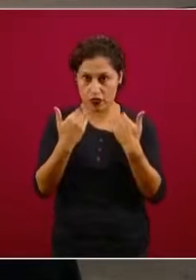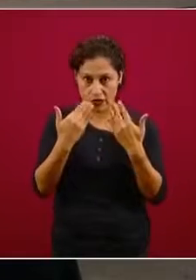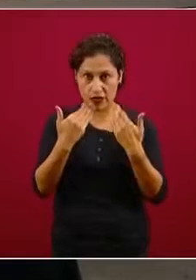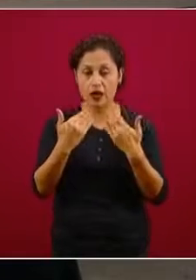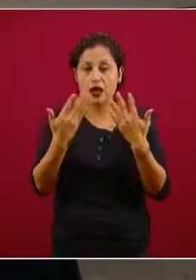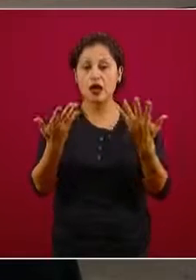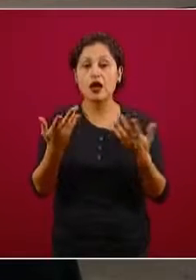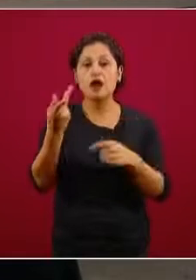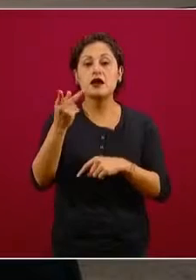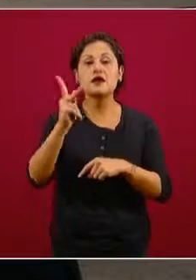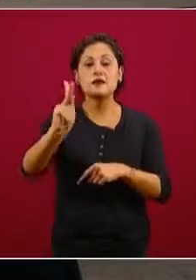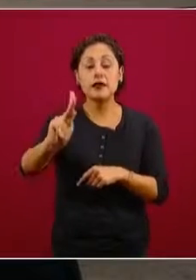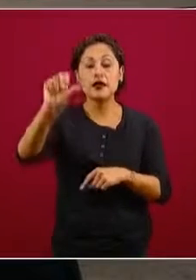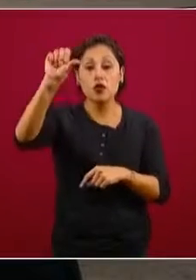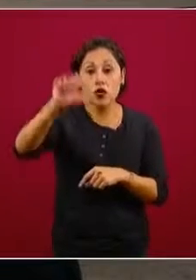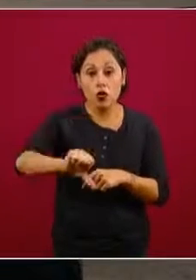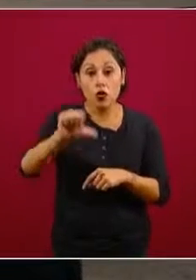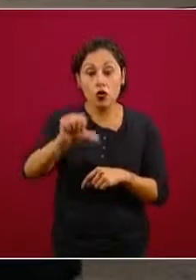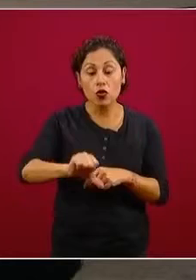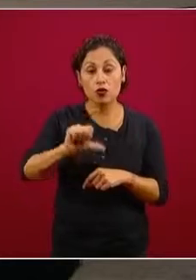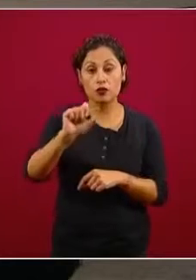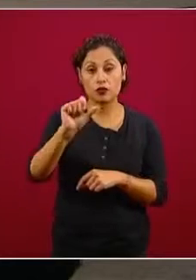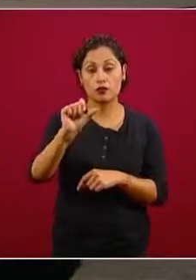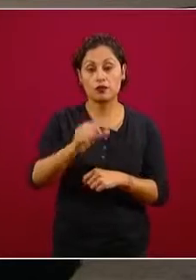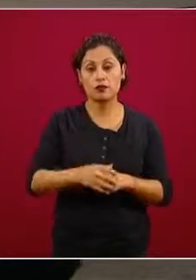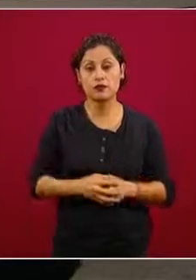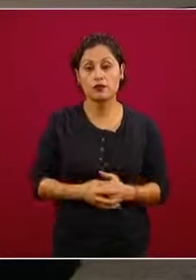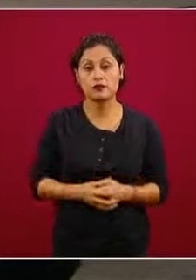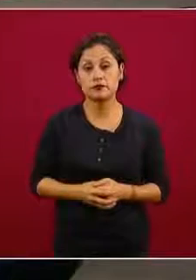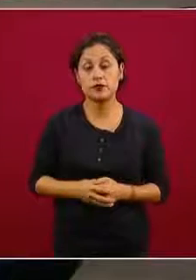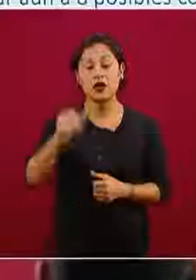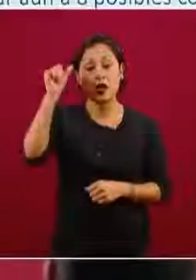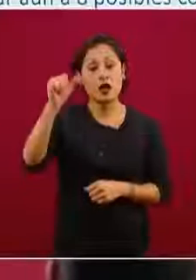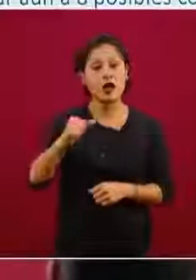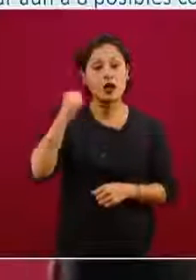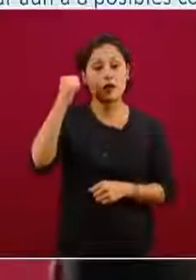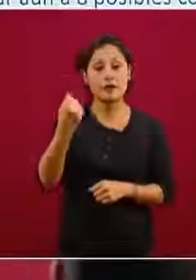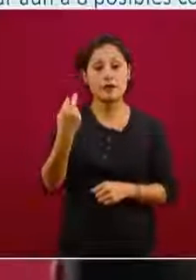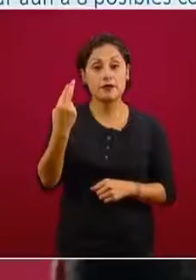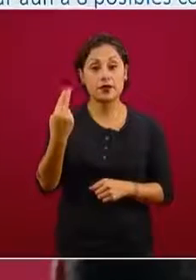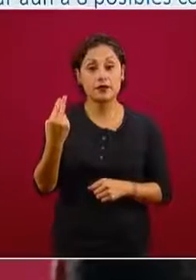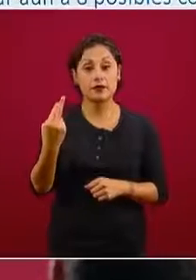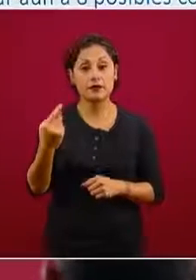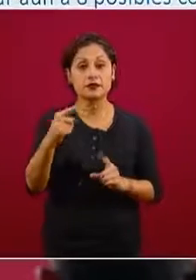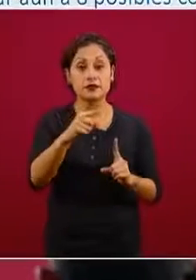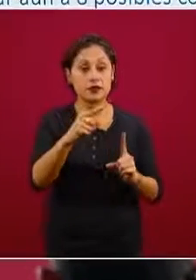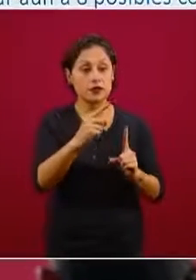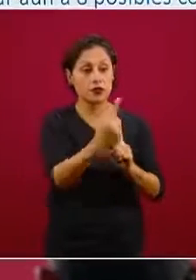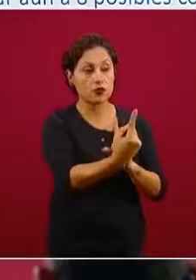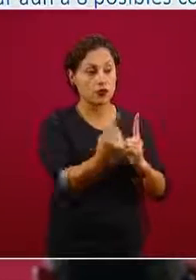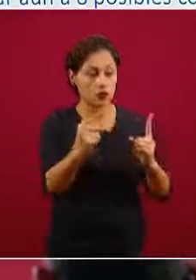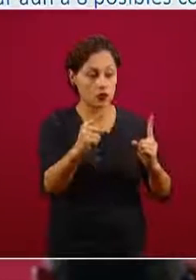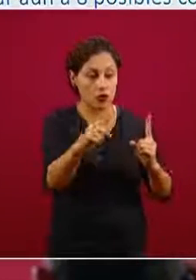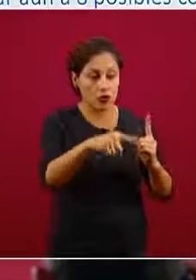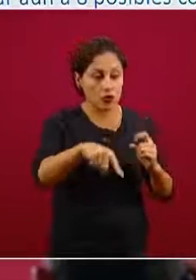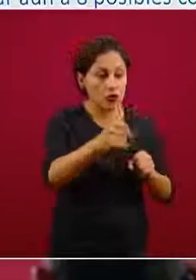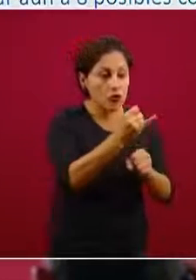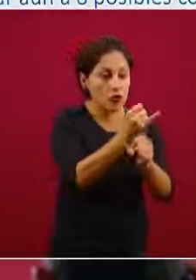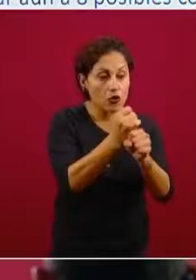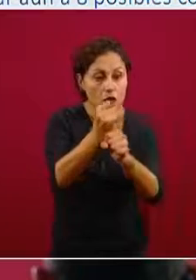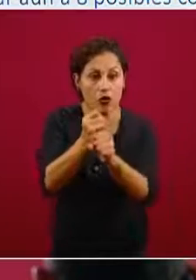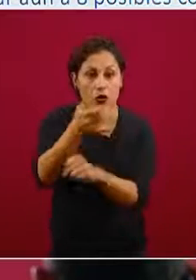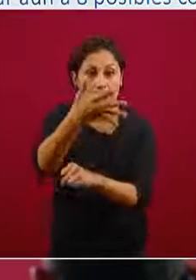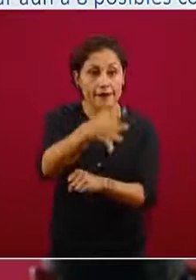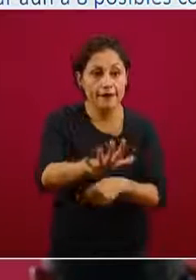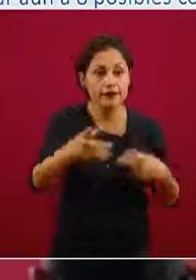aquí no está la fecha, pero es hoy, 25 de abril, 10 personas están asintomáticas. Y parece